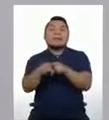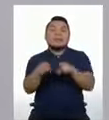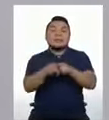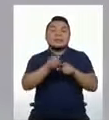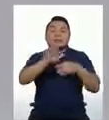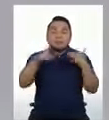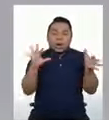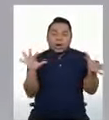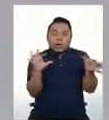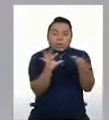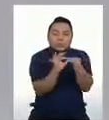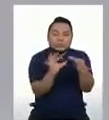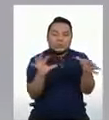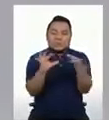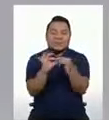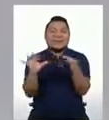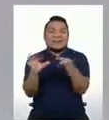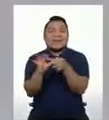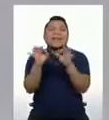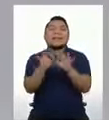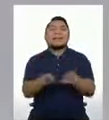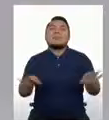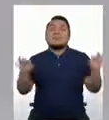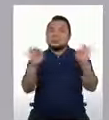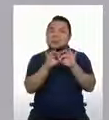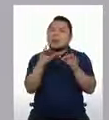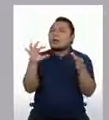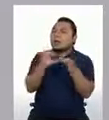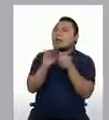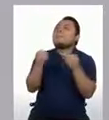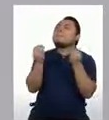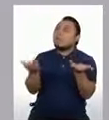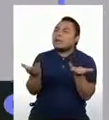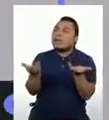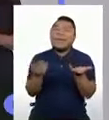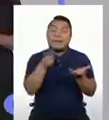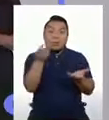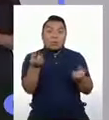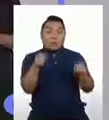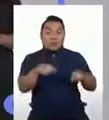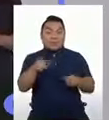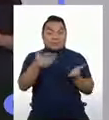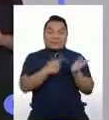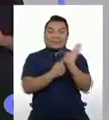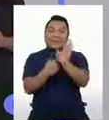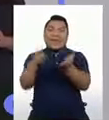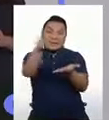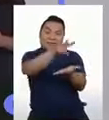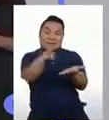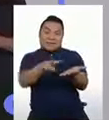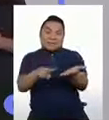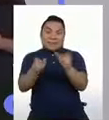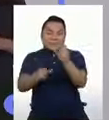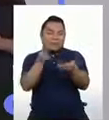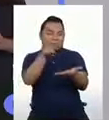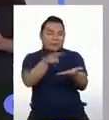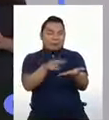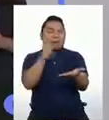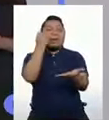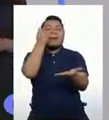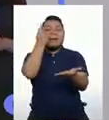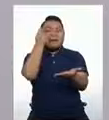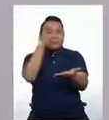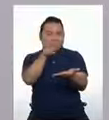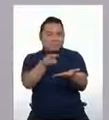también conectadas. ¿Para qué crees que sea importante eso, Patti? Para que cuando lean nuestra historia, nuestro público lector las